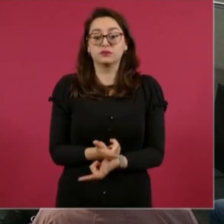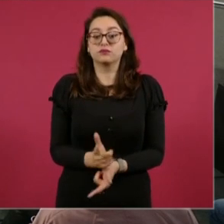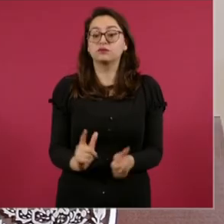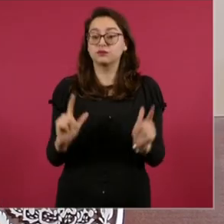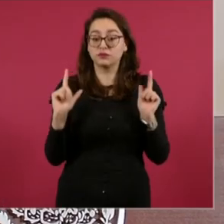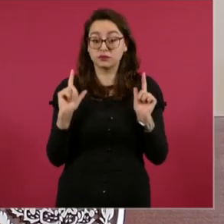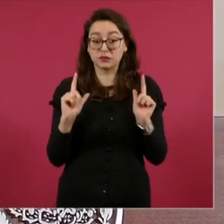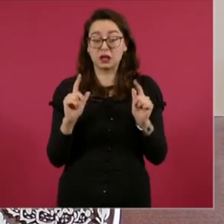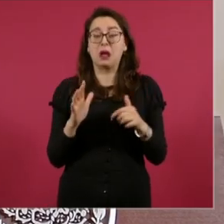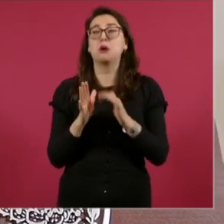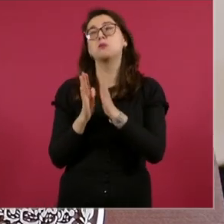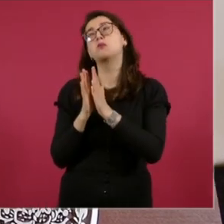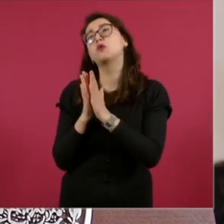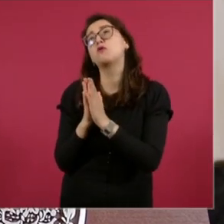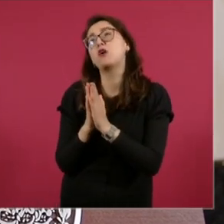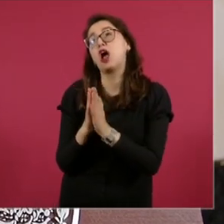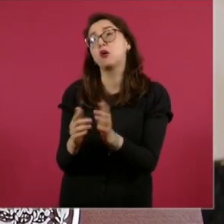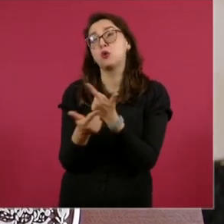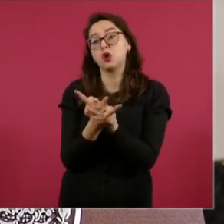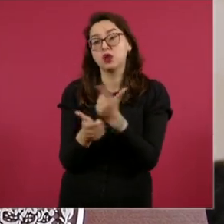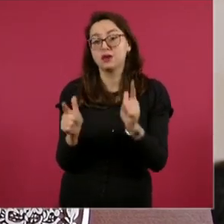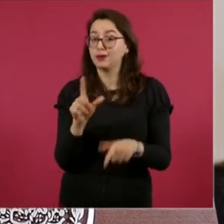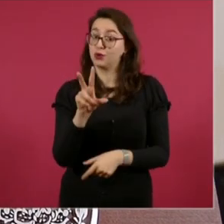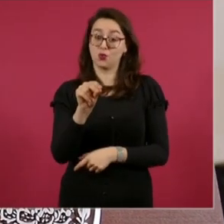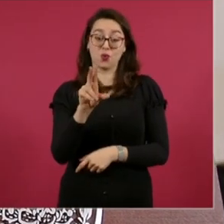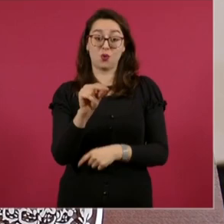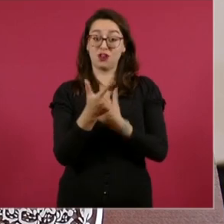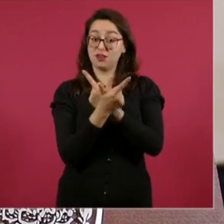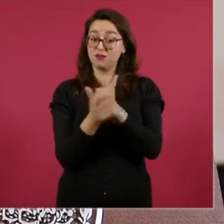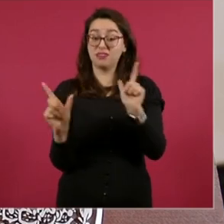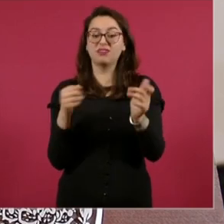implora, la libertad se conquista.